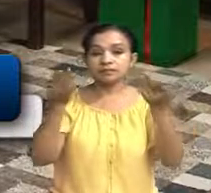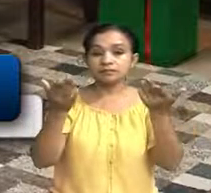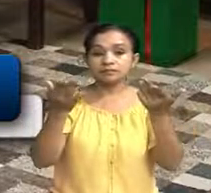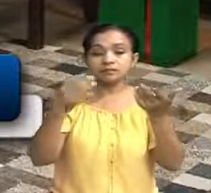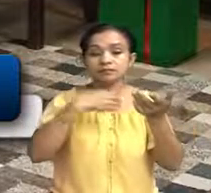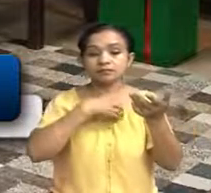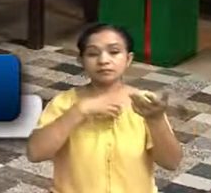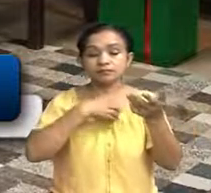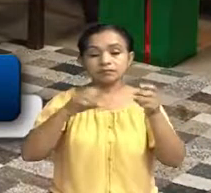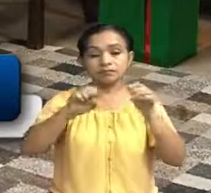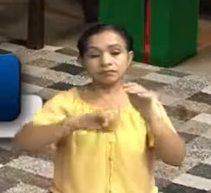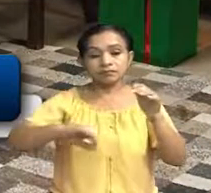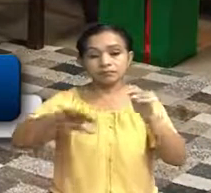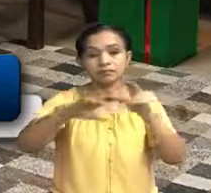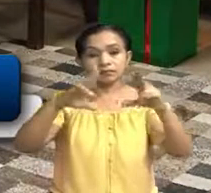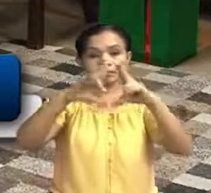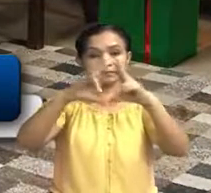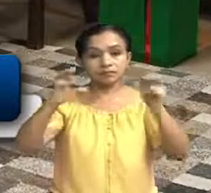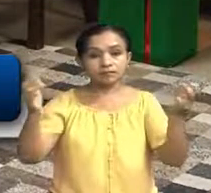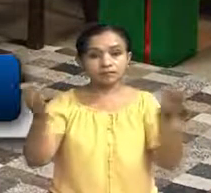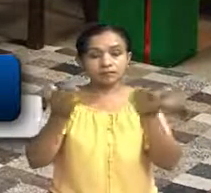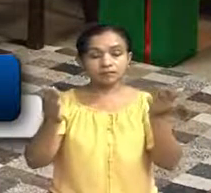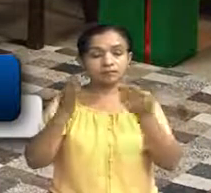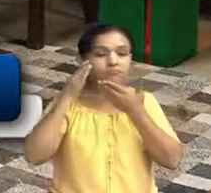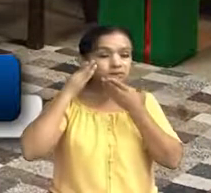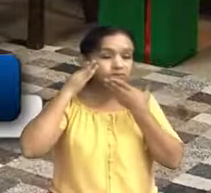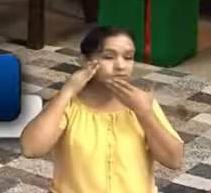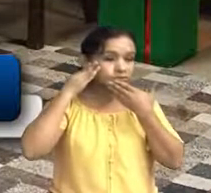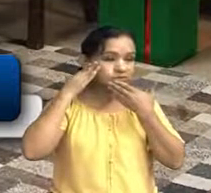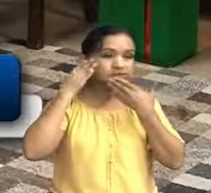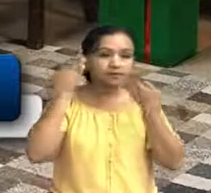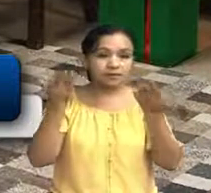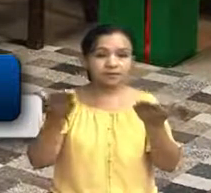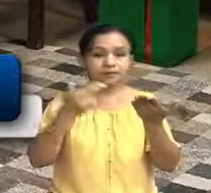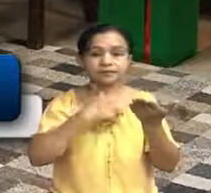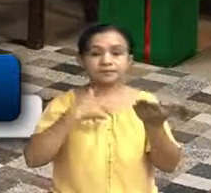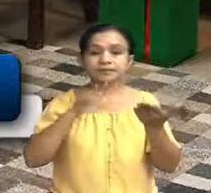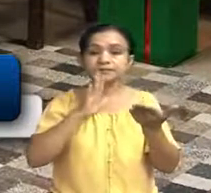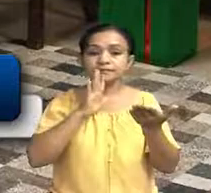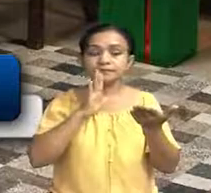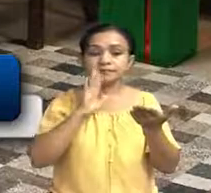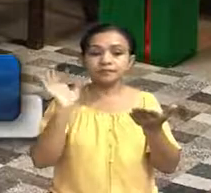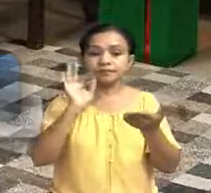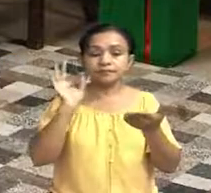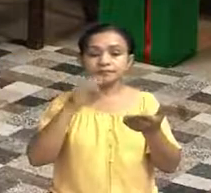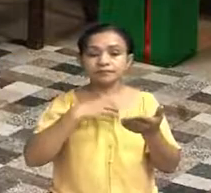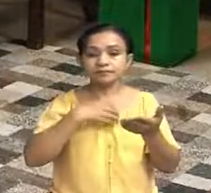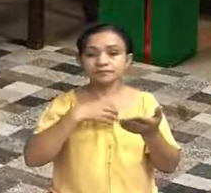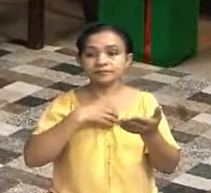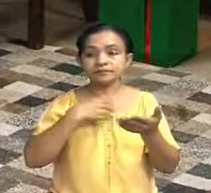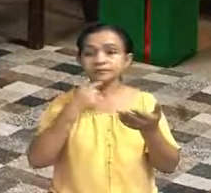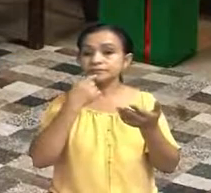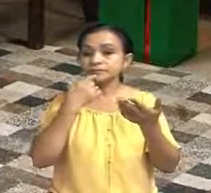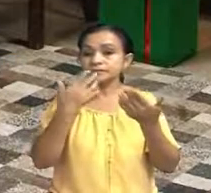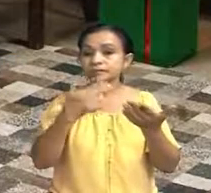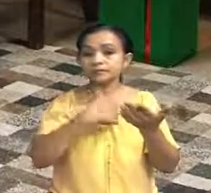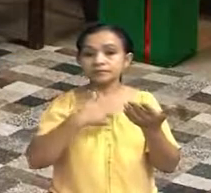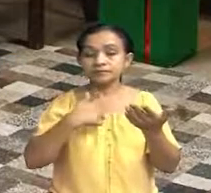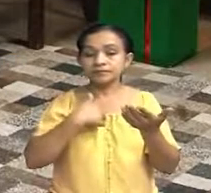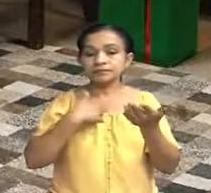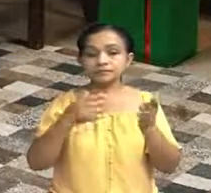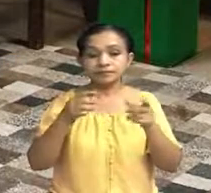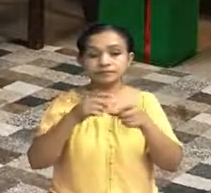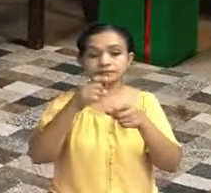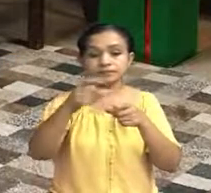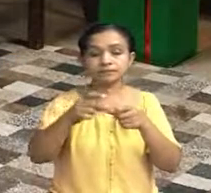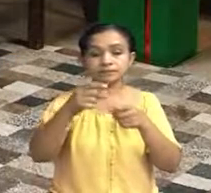nuestra sociedad nicaragüense, como es la parálisis facial. Estamos hablando de los síntomas y las causas. Tenemos como